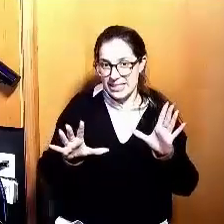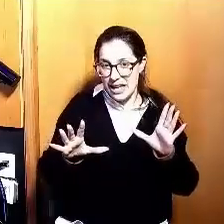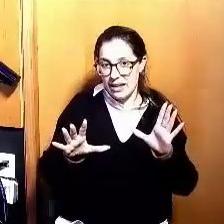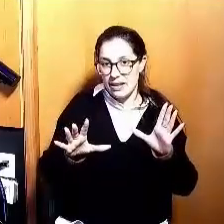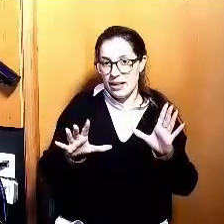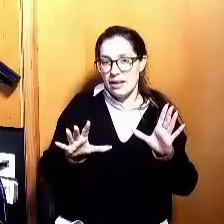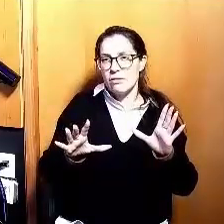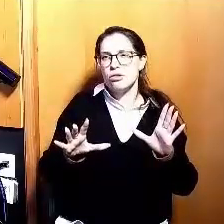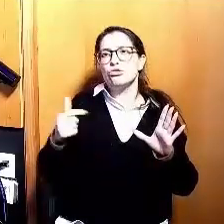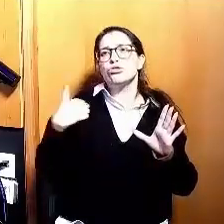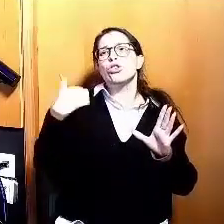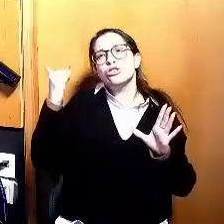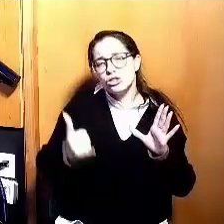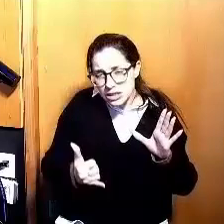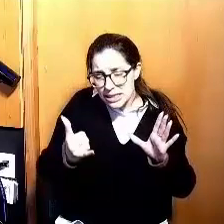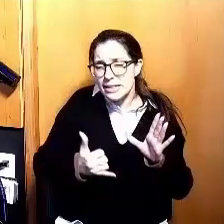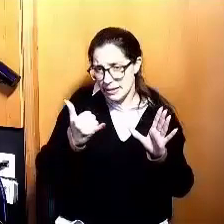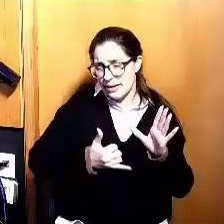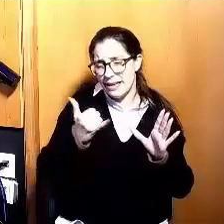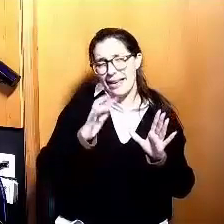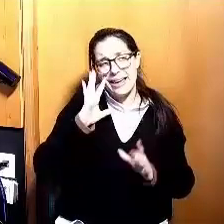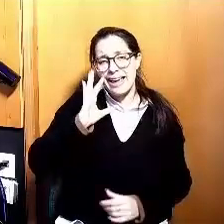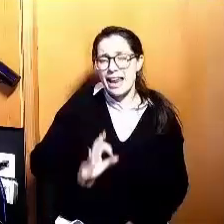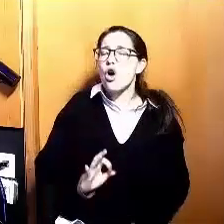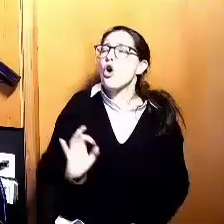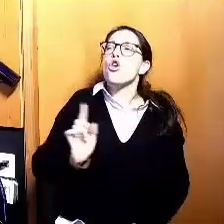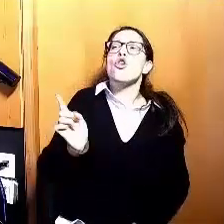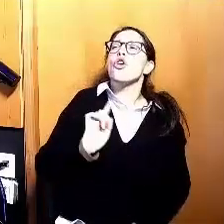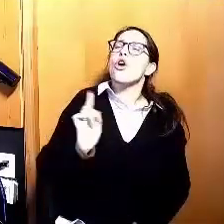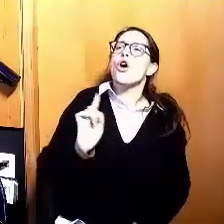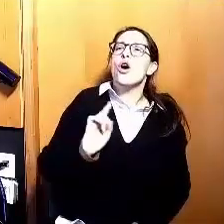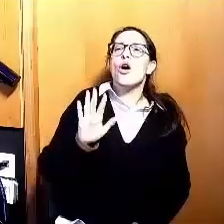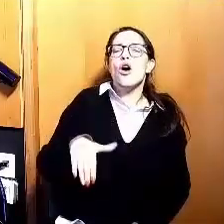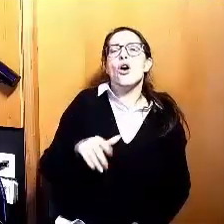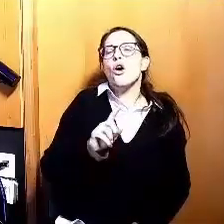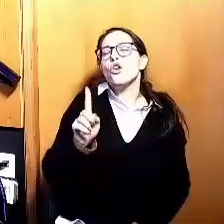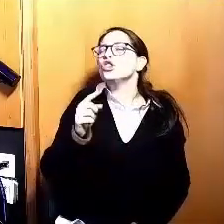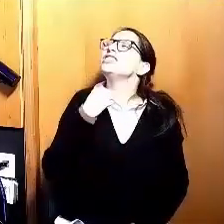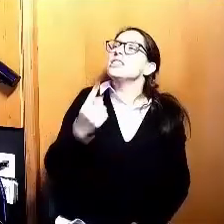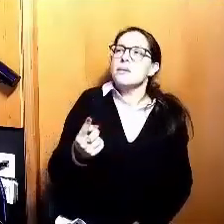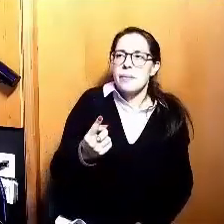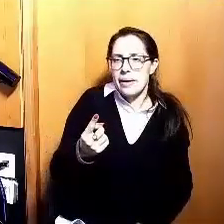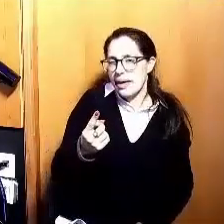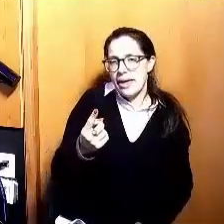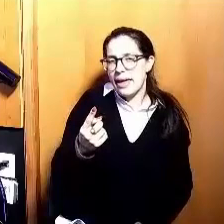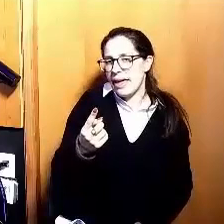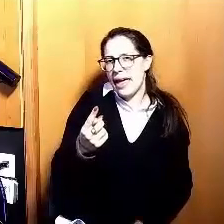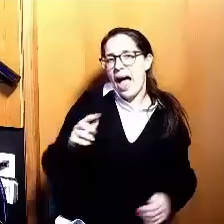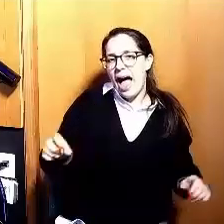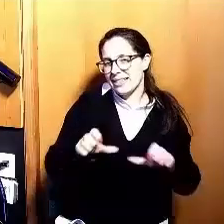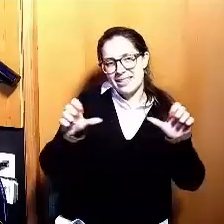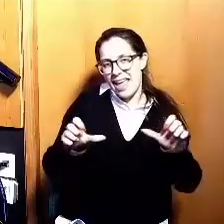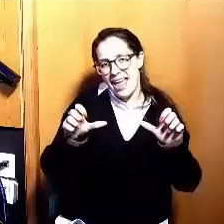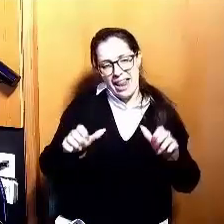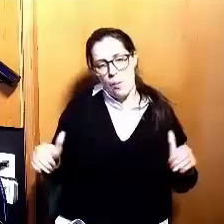que no es justo o no es útil hacer una equivalencia